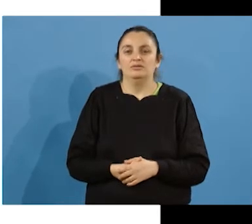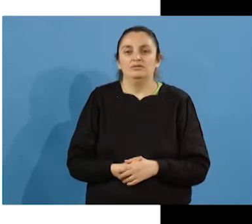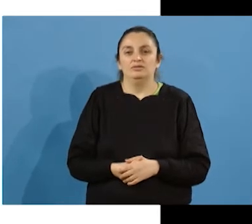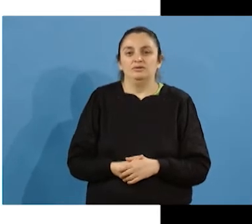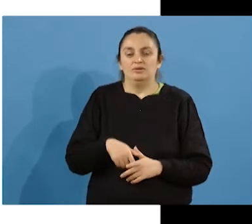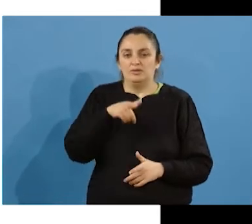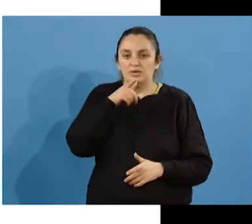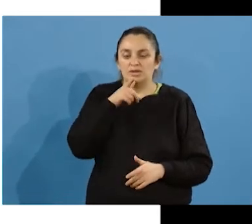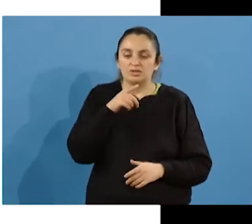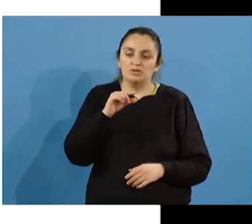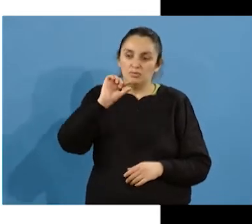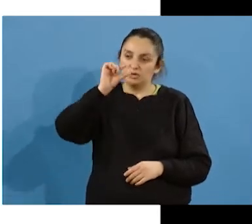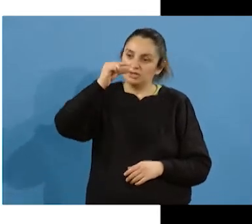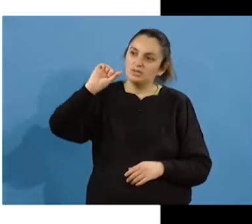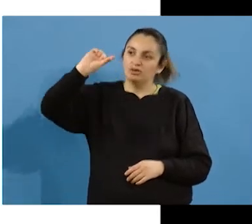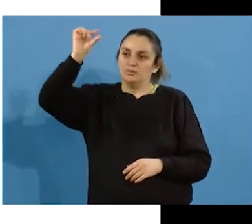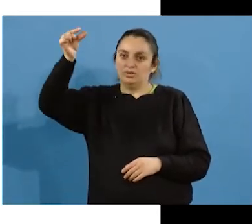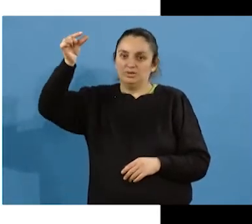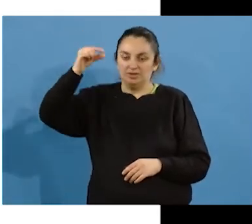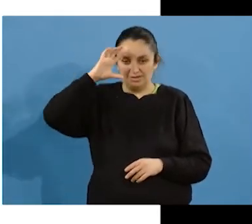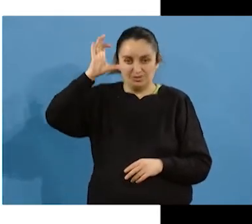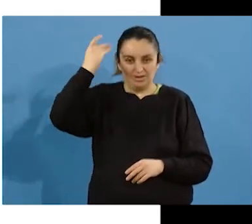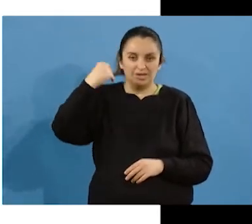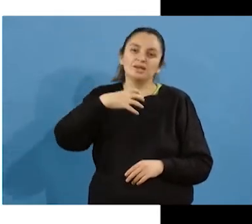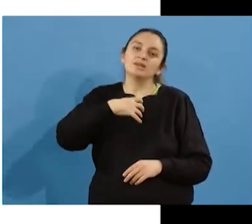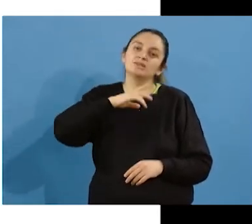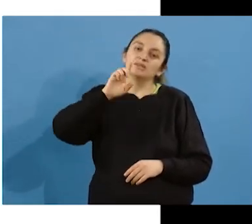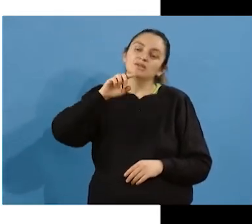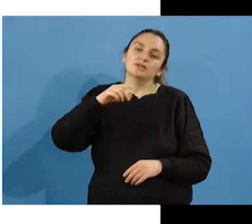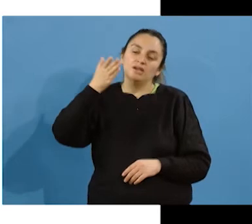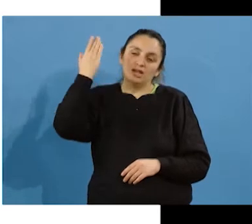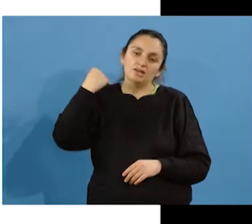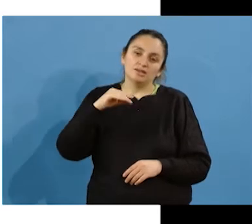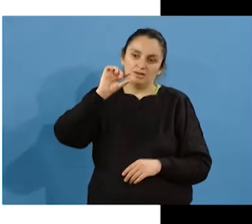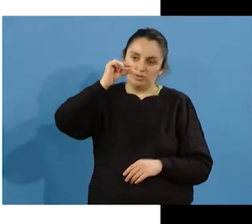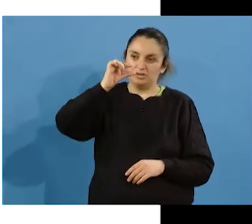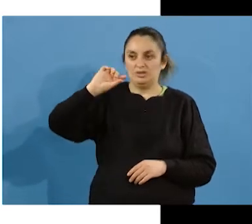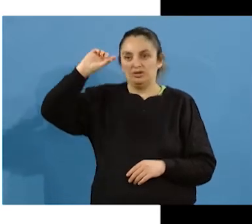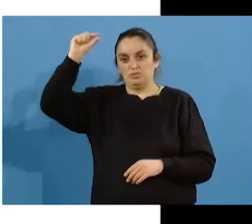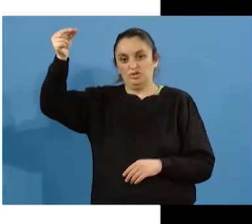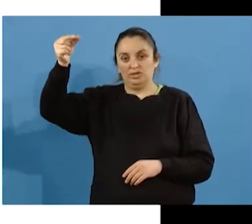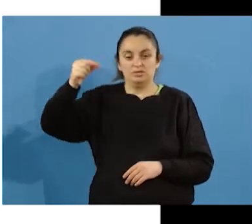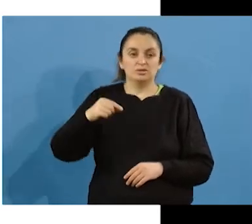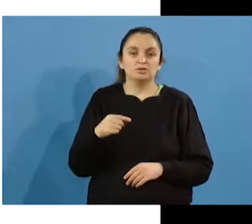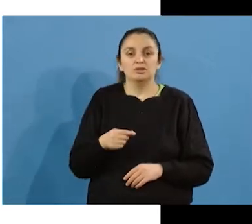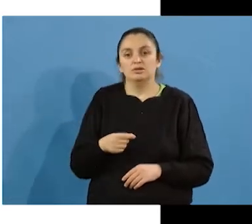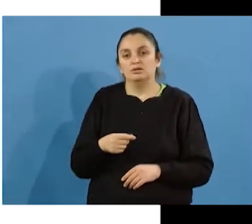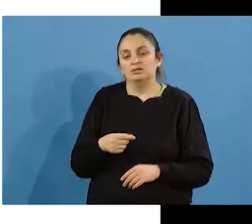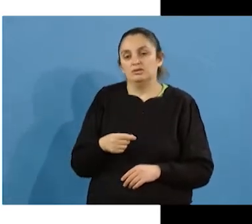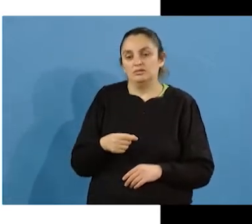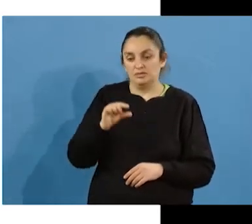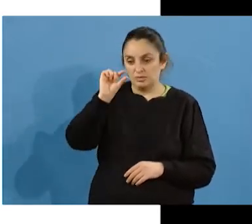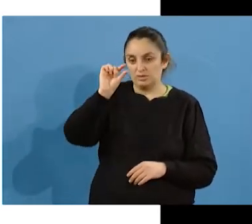potencia otra potencia no sé si se acuerdan la clase pasada que hacíamos en una potencia otra potencia con una potencia con tenía otra